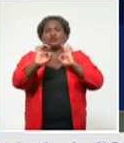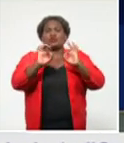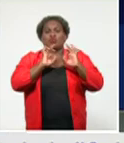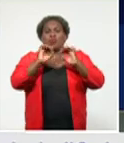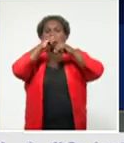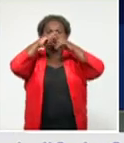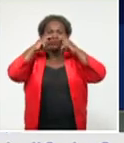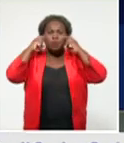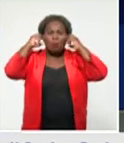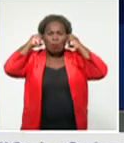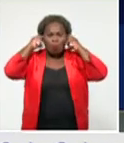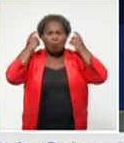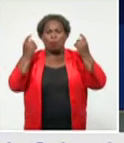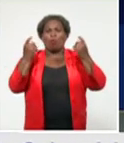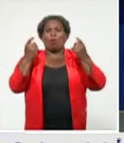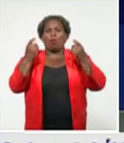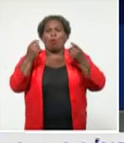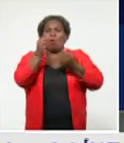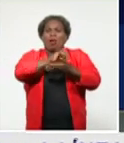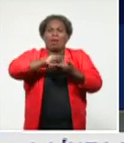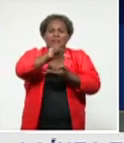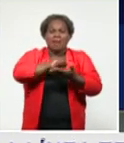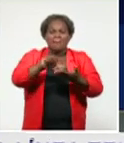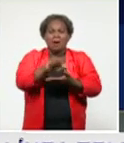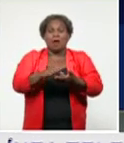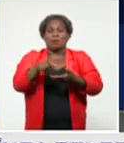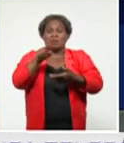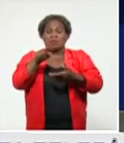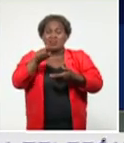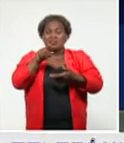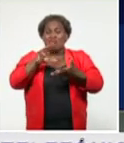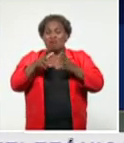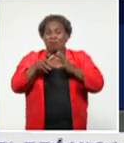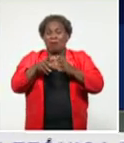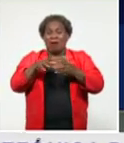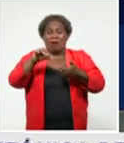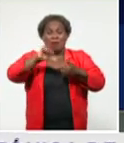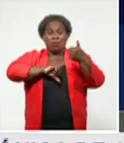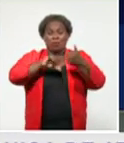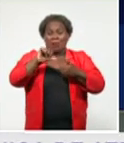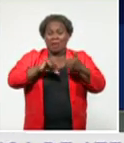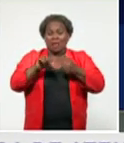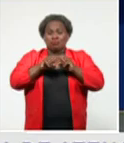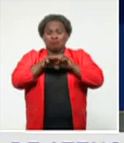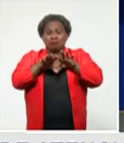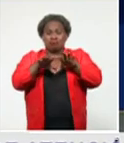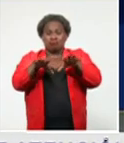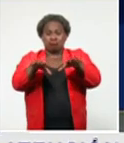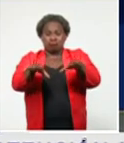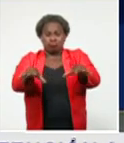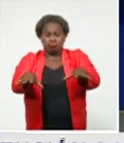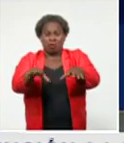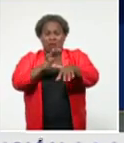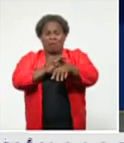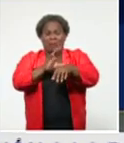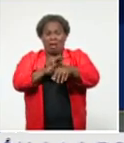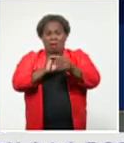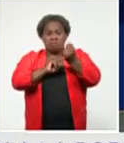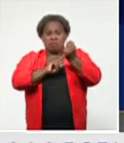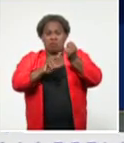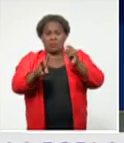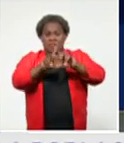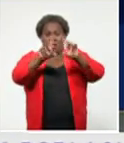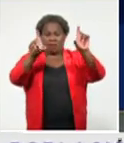este comportamiento de la incidencia, pues realmente por provincia la